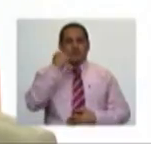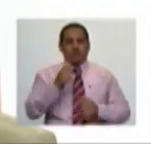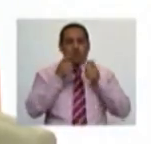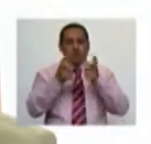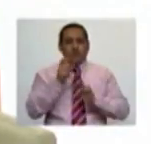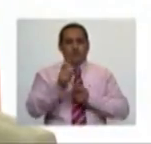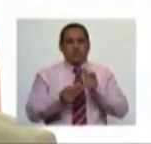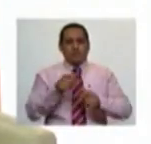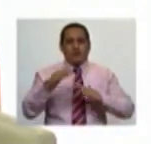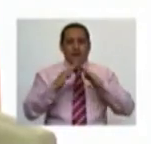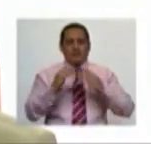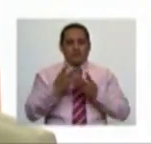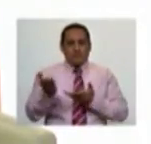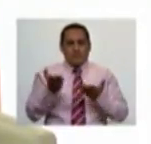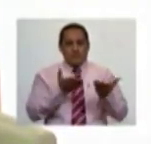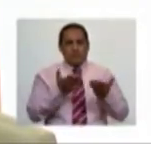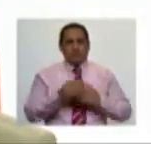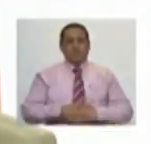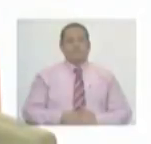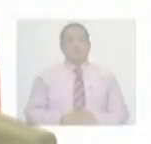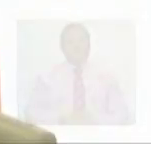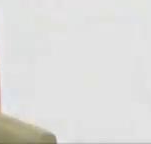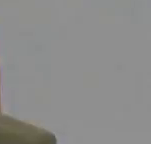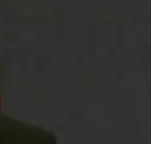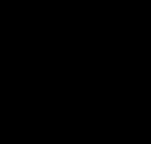Derechos, Seguridad Ciudadana. Soy Rocío Aliaga, bienvenidos.